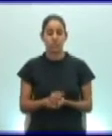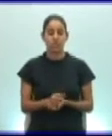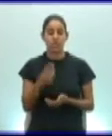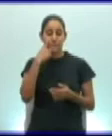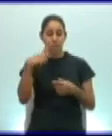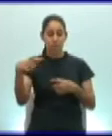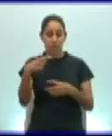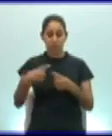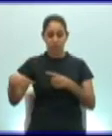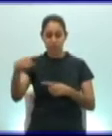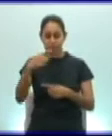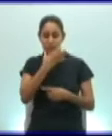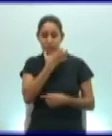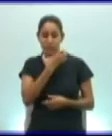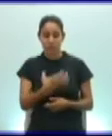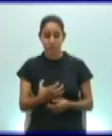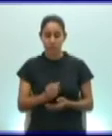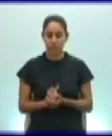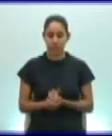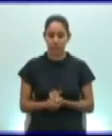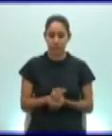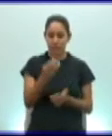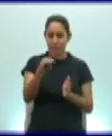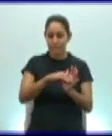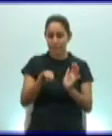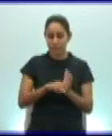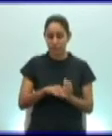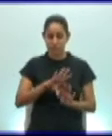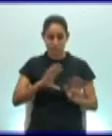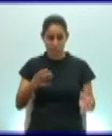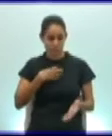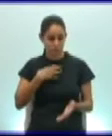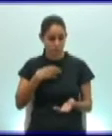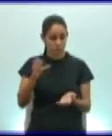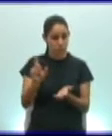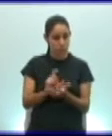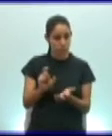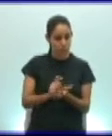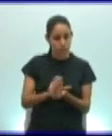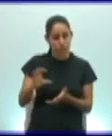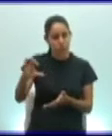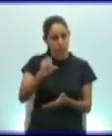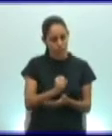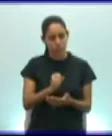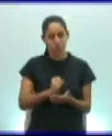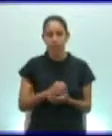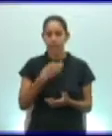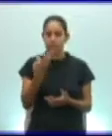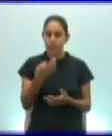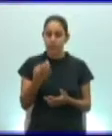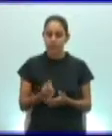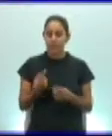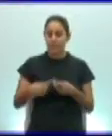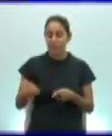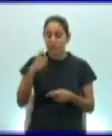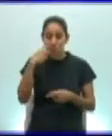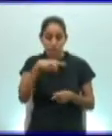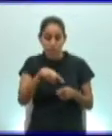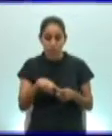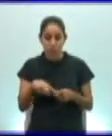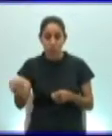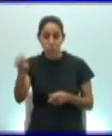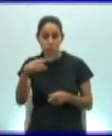revolución. Como vemos, son factores que están en su libro de texto con todas estas variantes, pero el objetivo aquí es que ustedes